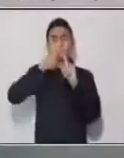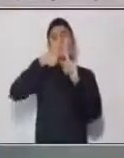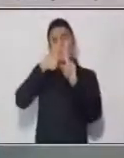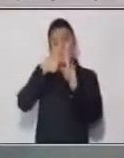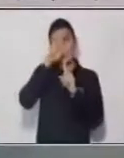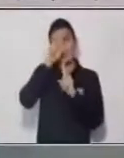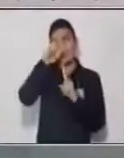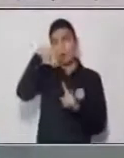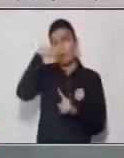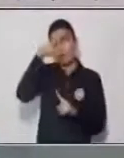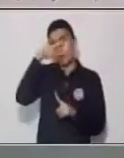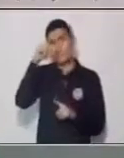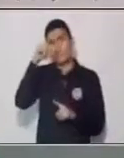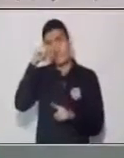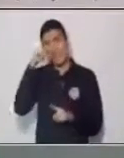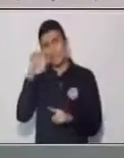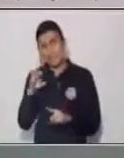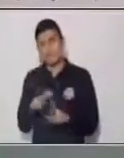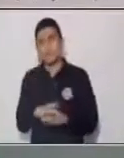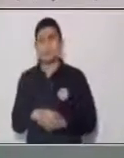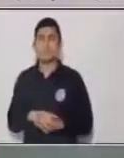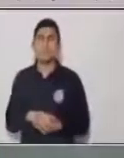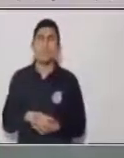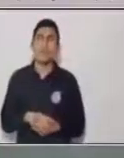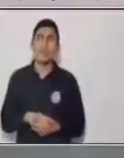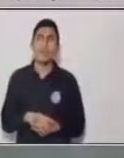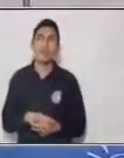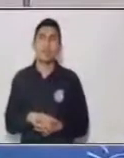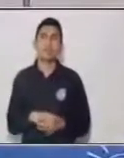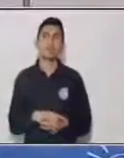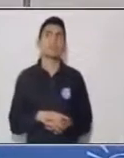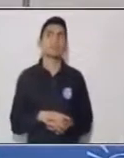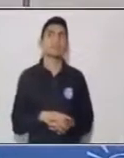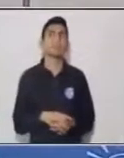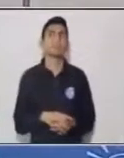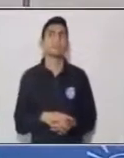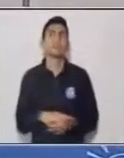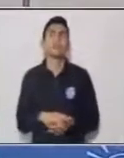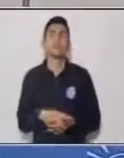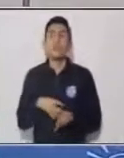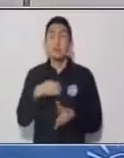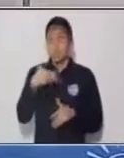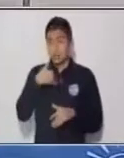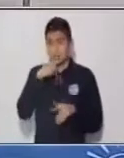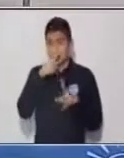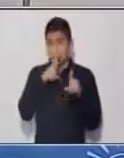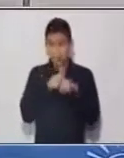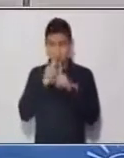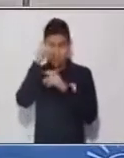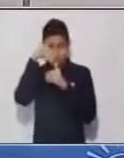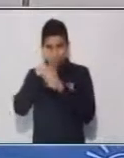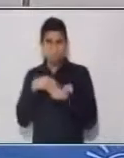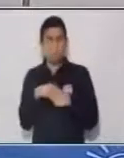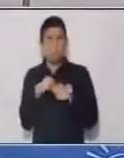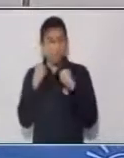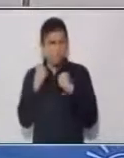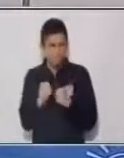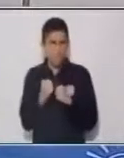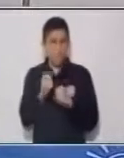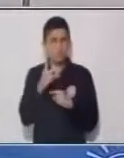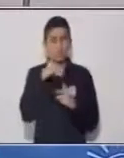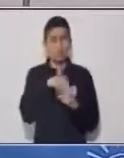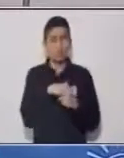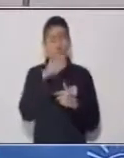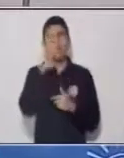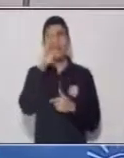constante. Ahorita con los ejemplos que vamos a hacer voy a aclarar estos teoremas. Tenemos también la integral de una potencia que nos dice, teniendo